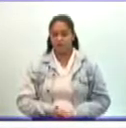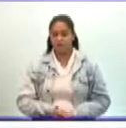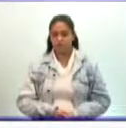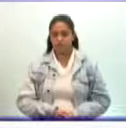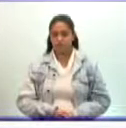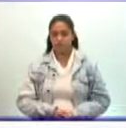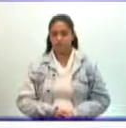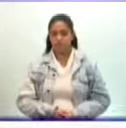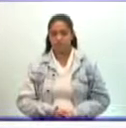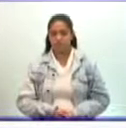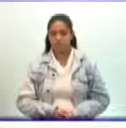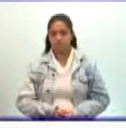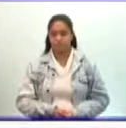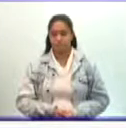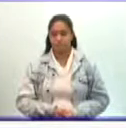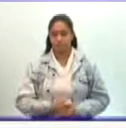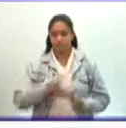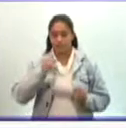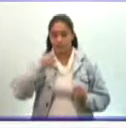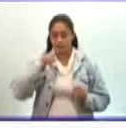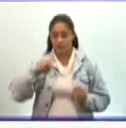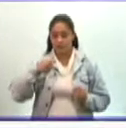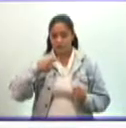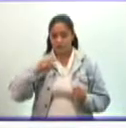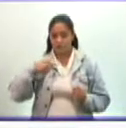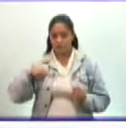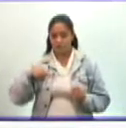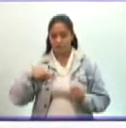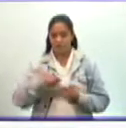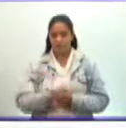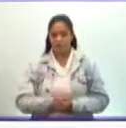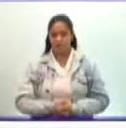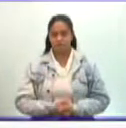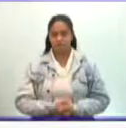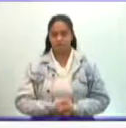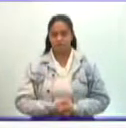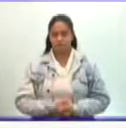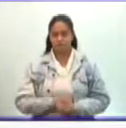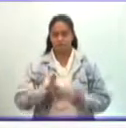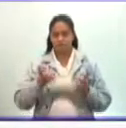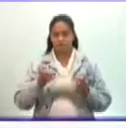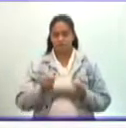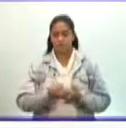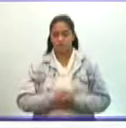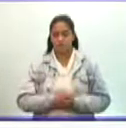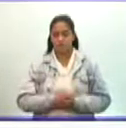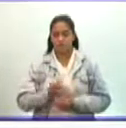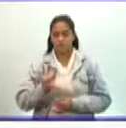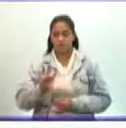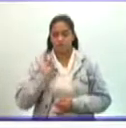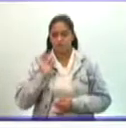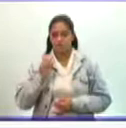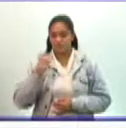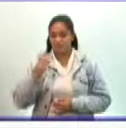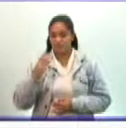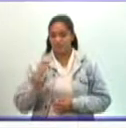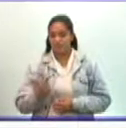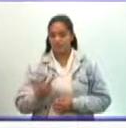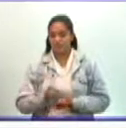proporciones. Vamos a efectuar los cálculos para entonces obtener que el segmento